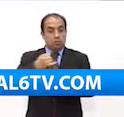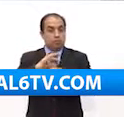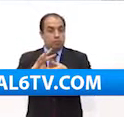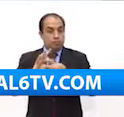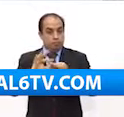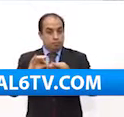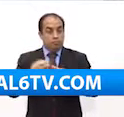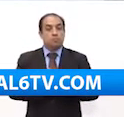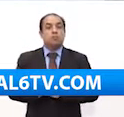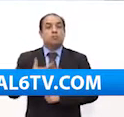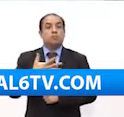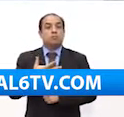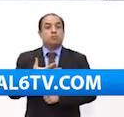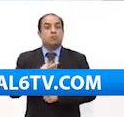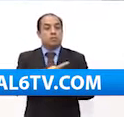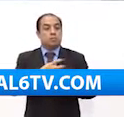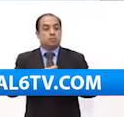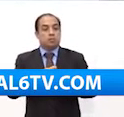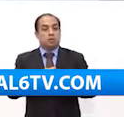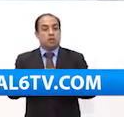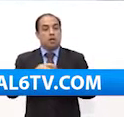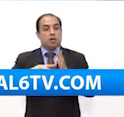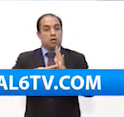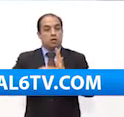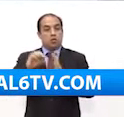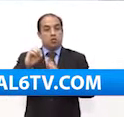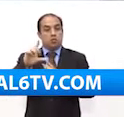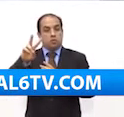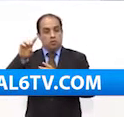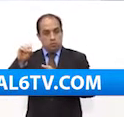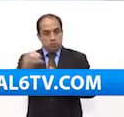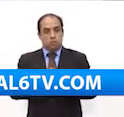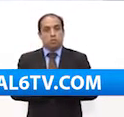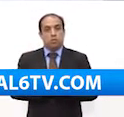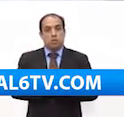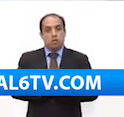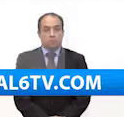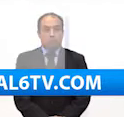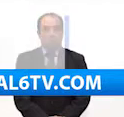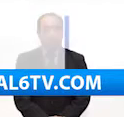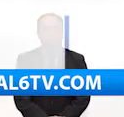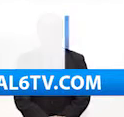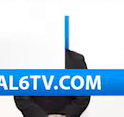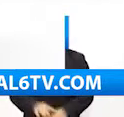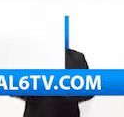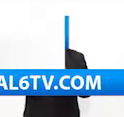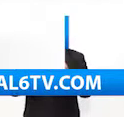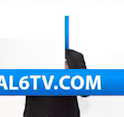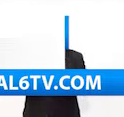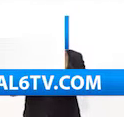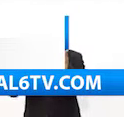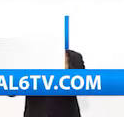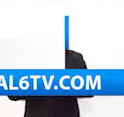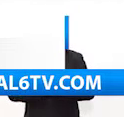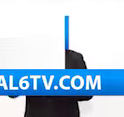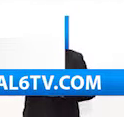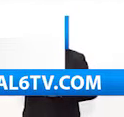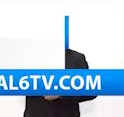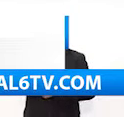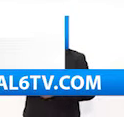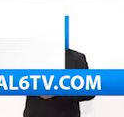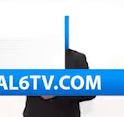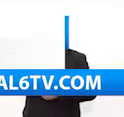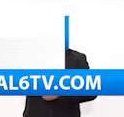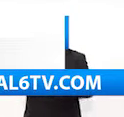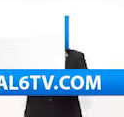movilidad integrada, esto con el fin de que las personas que utilicen el sistema de metro colectivo puedan habilitar sus recorridos. Entonces, las estrategias que anunciamos el día